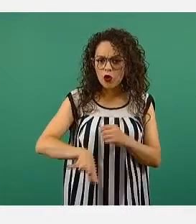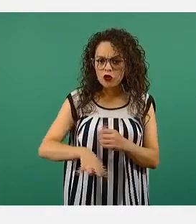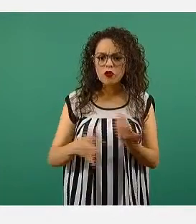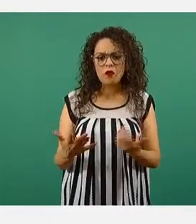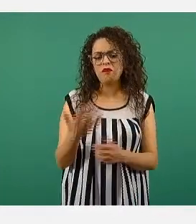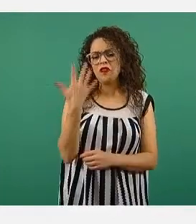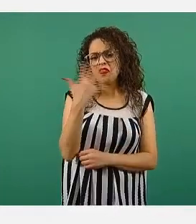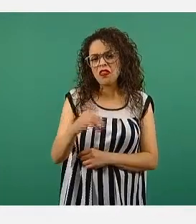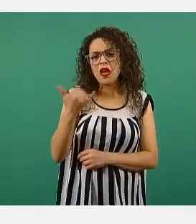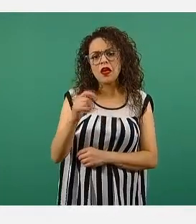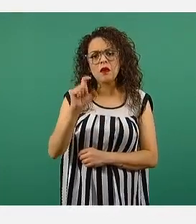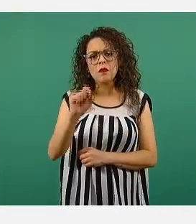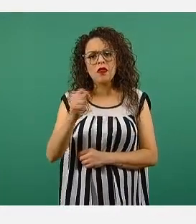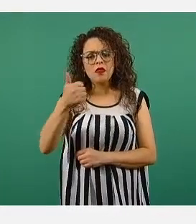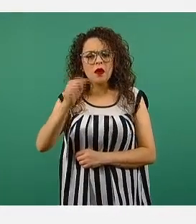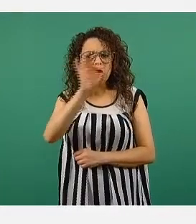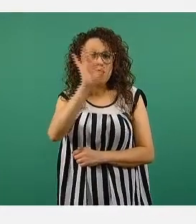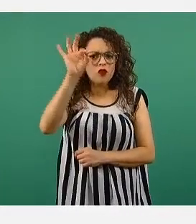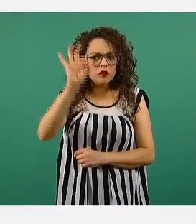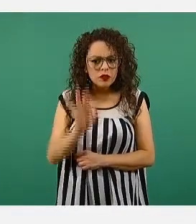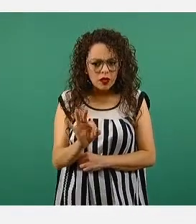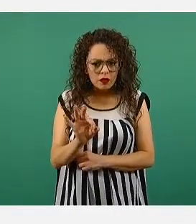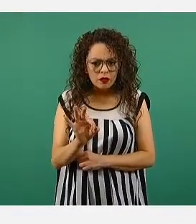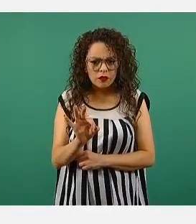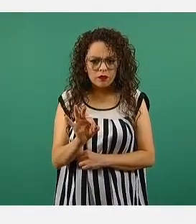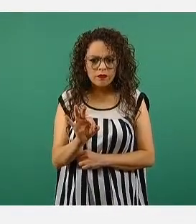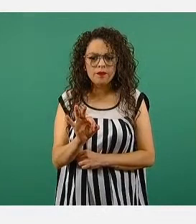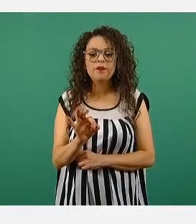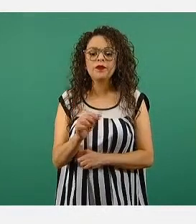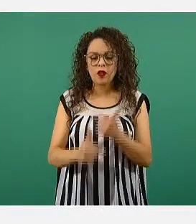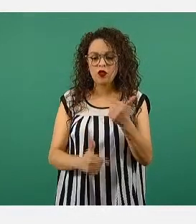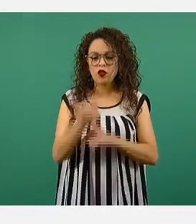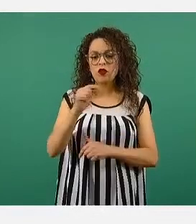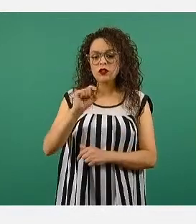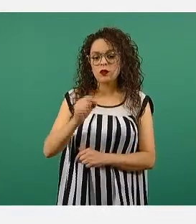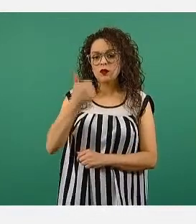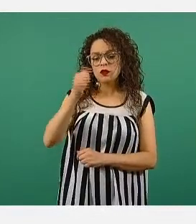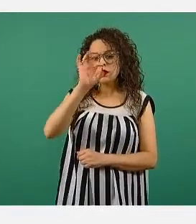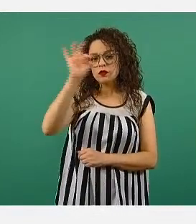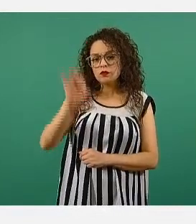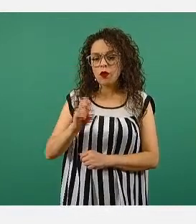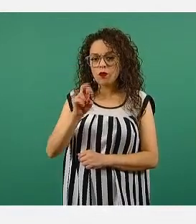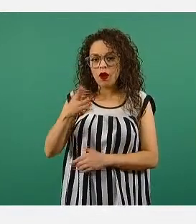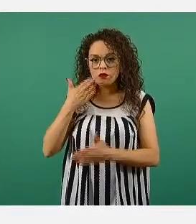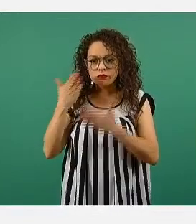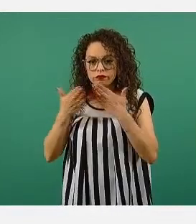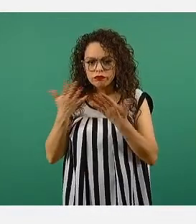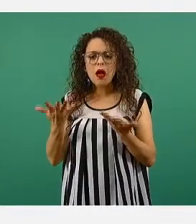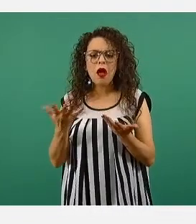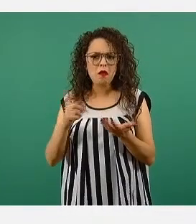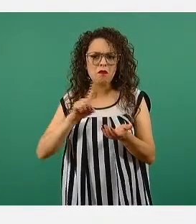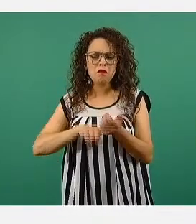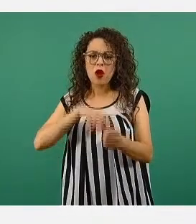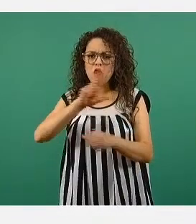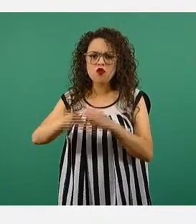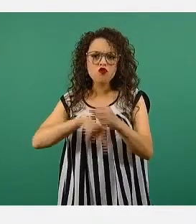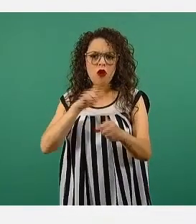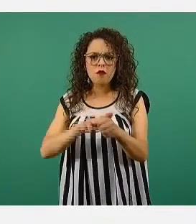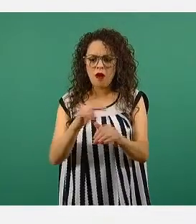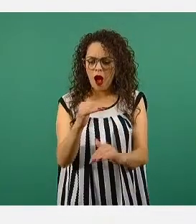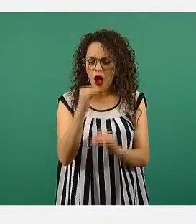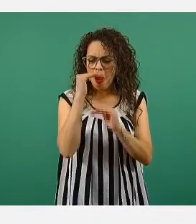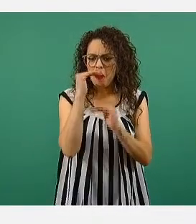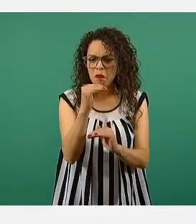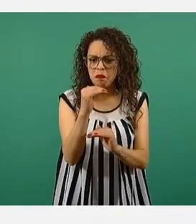y 26%, y la incidencia del estudio es 12.6%, o sea, está en el rango normal.